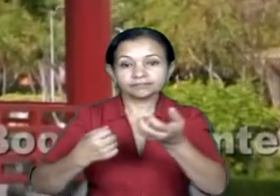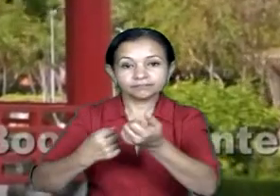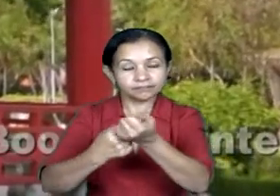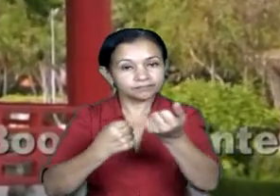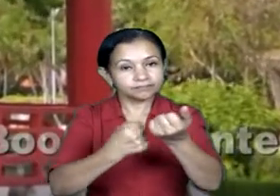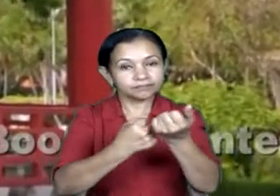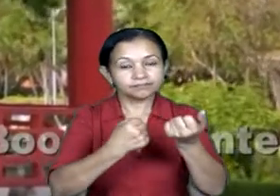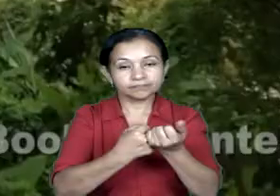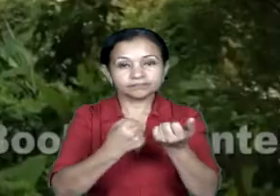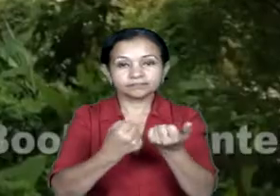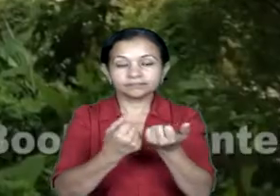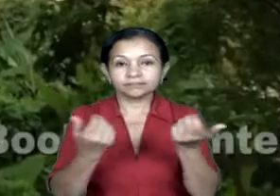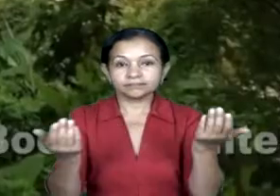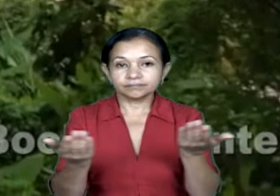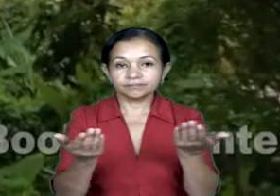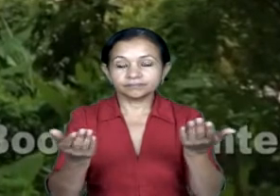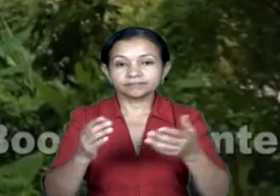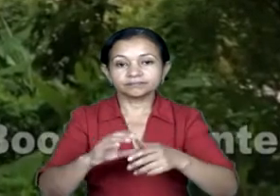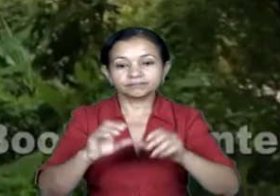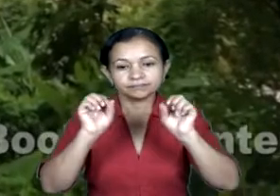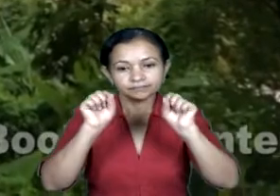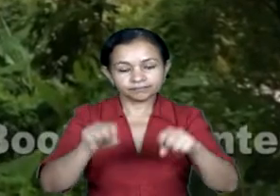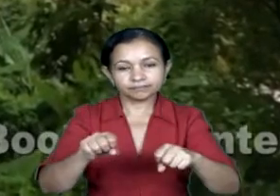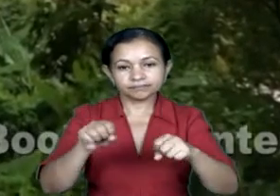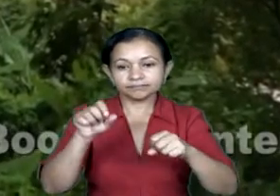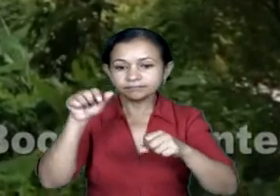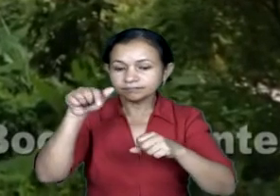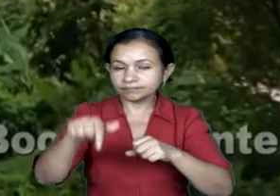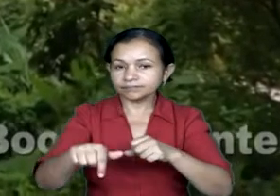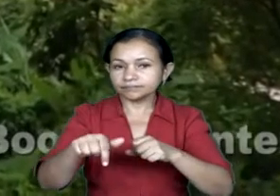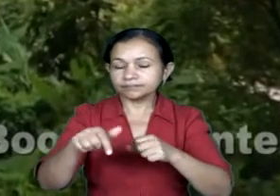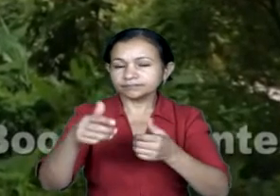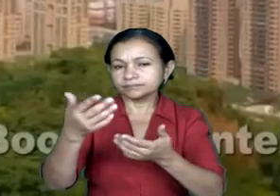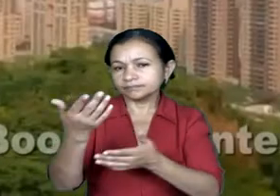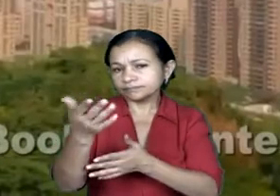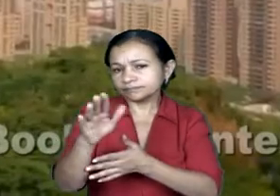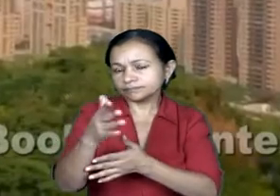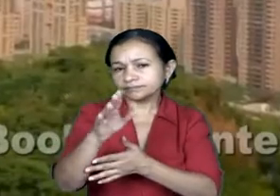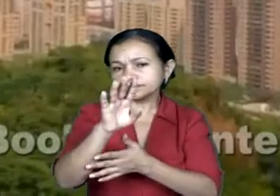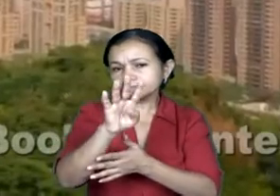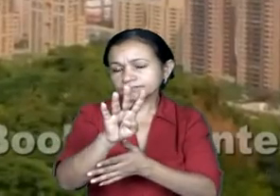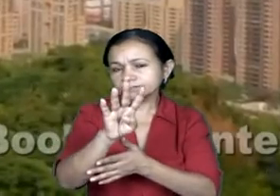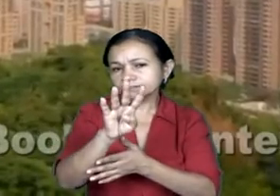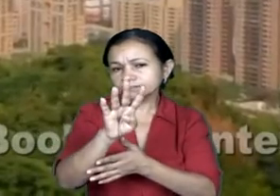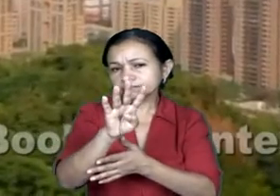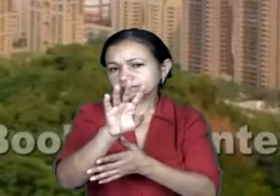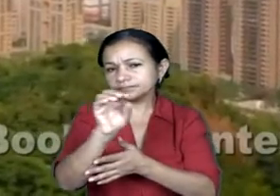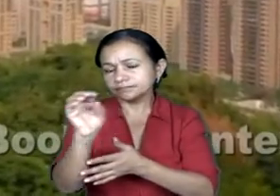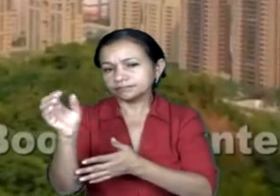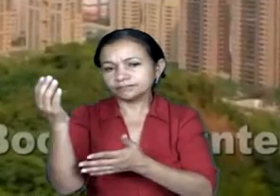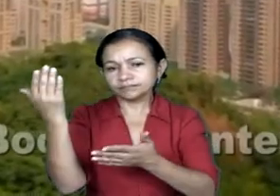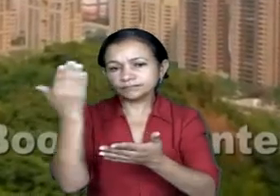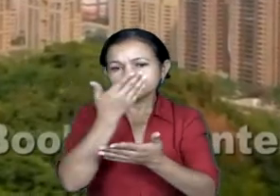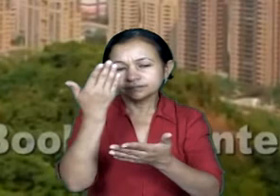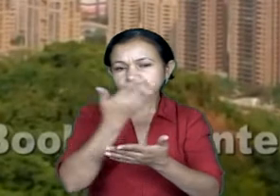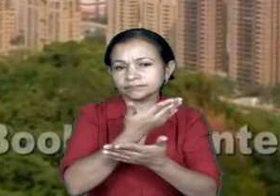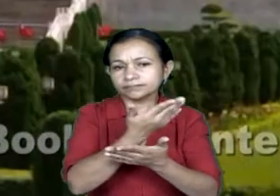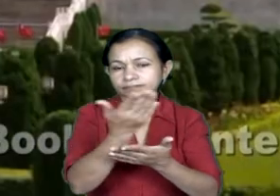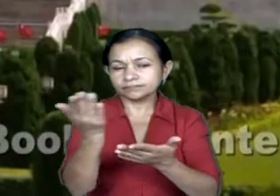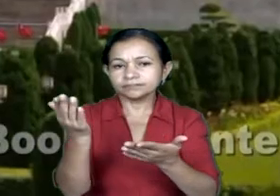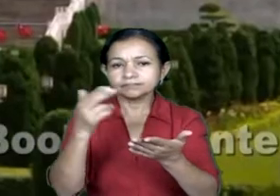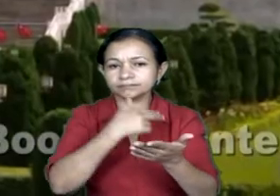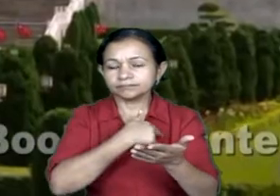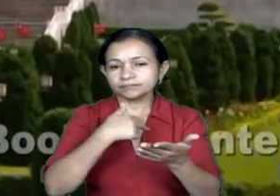Y por el momento, ¿no?, alrededor de 400 estudiantes nicaragüenses